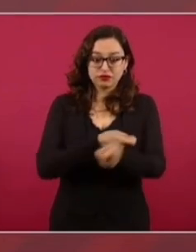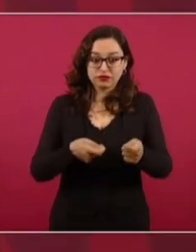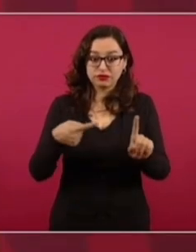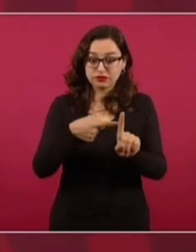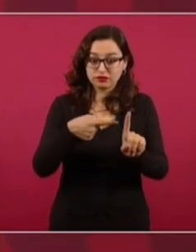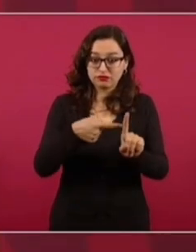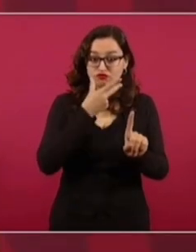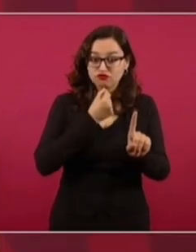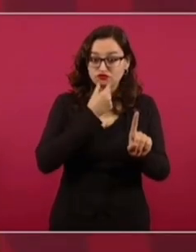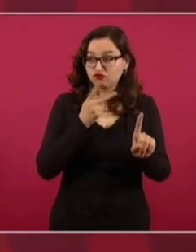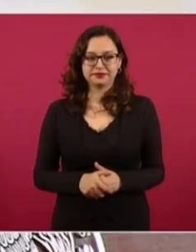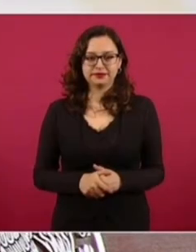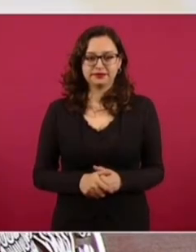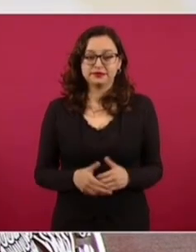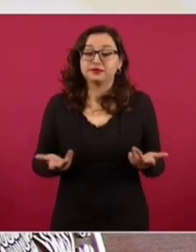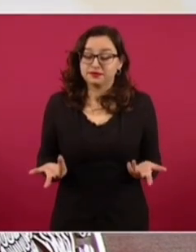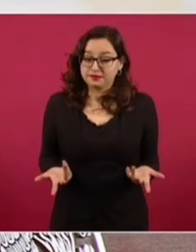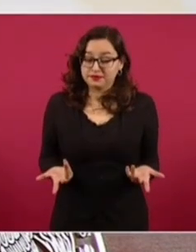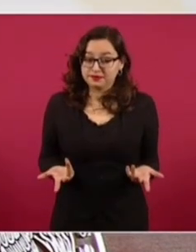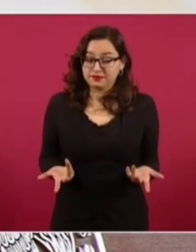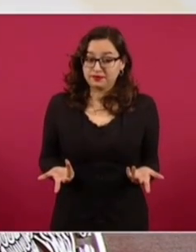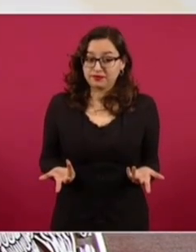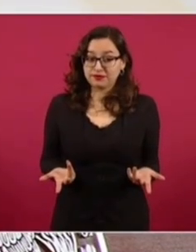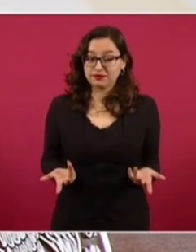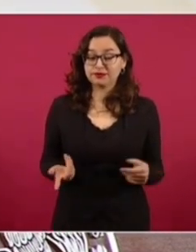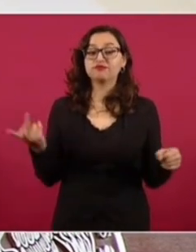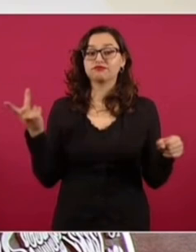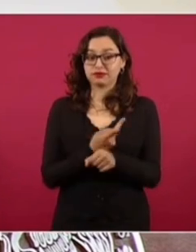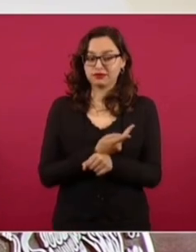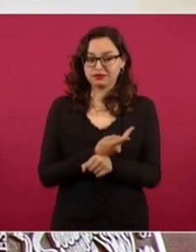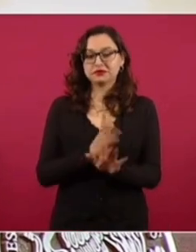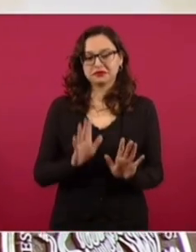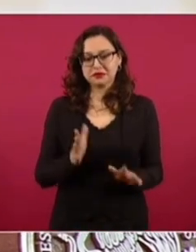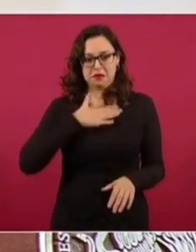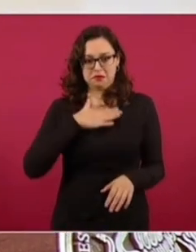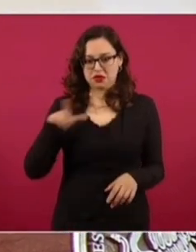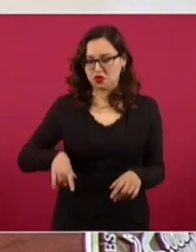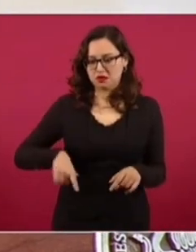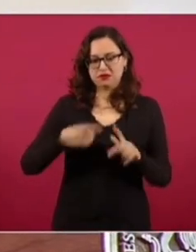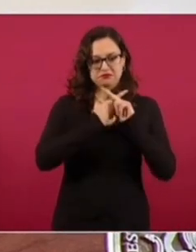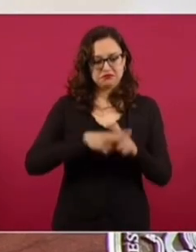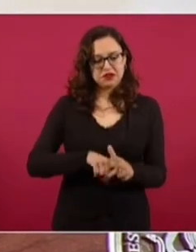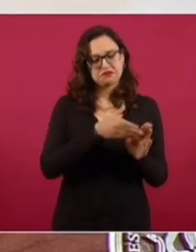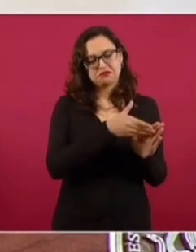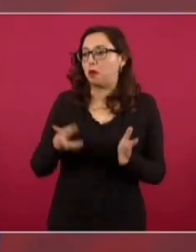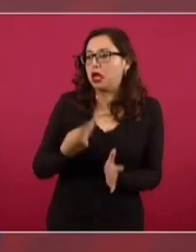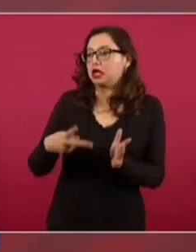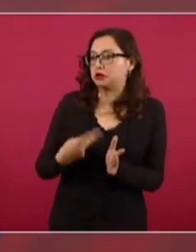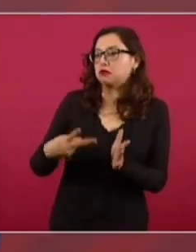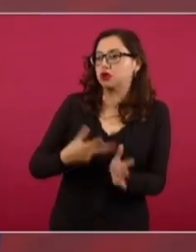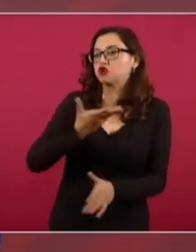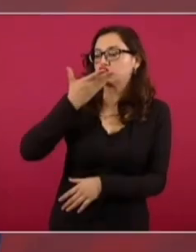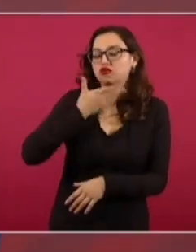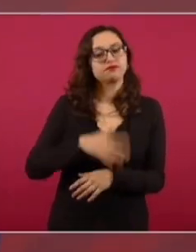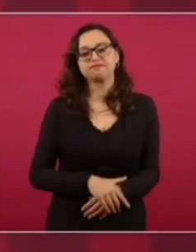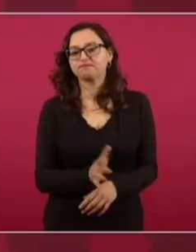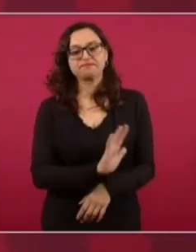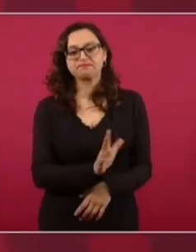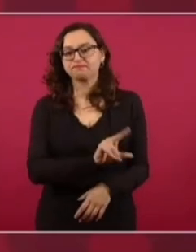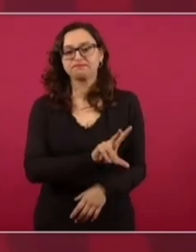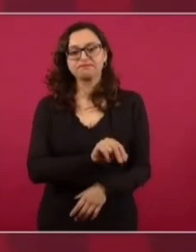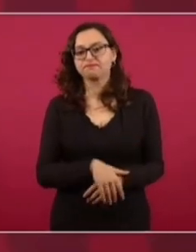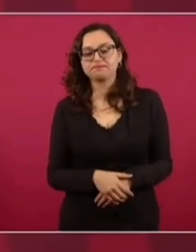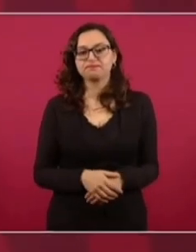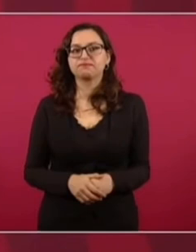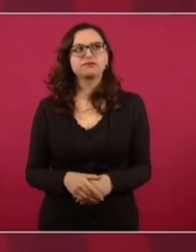consultó a nadie. Entonces, ¿qué se hizo de inmediato? Recuperar el dinero y dar instrucción al secretario de